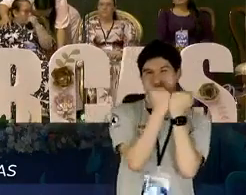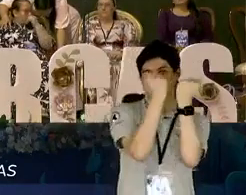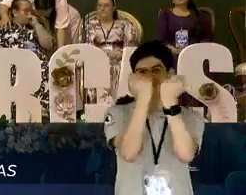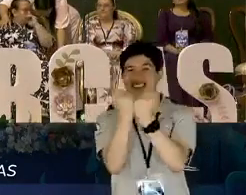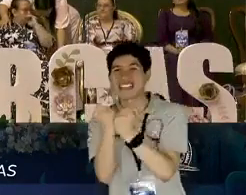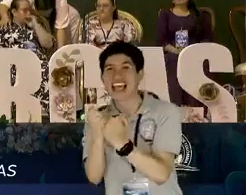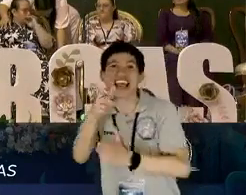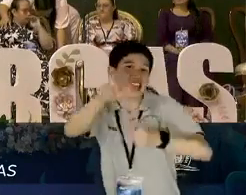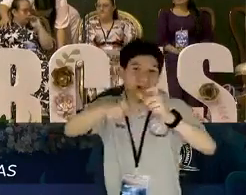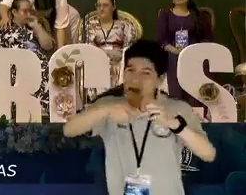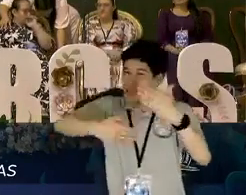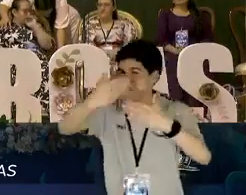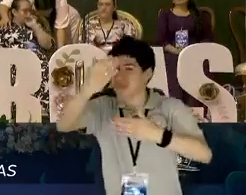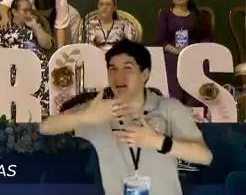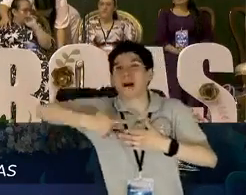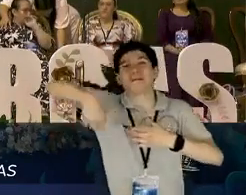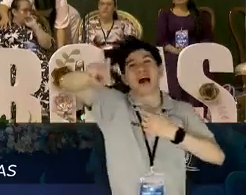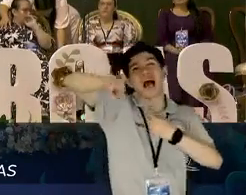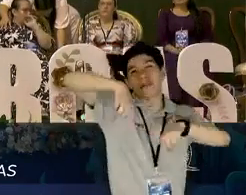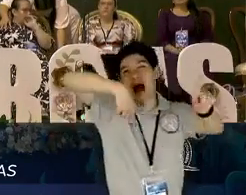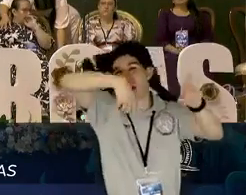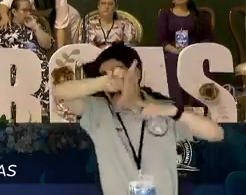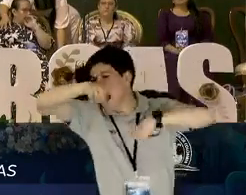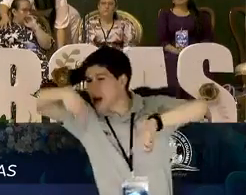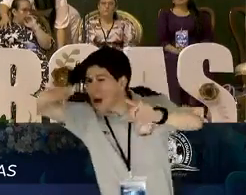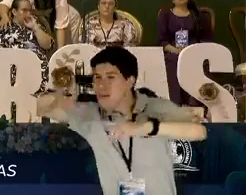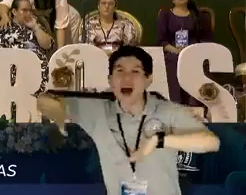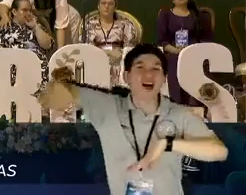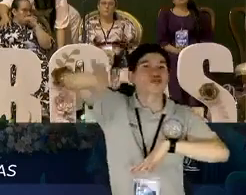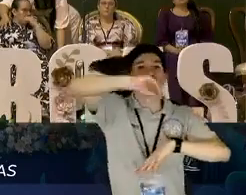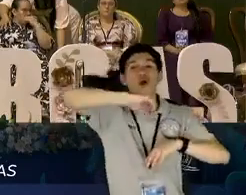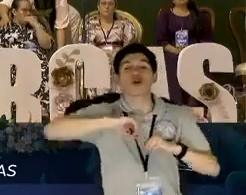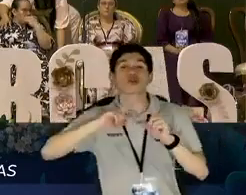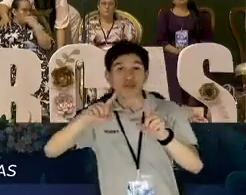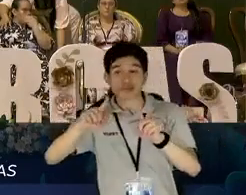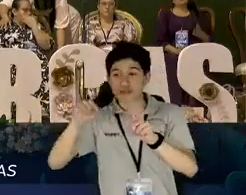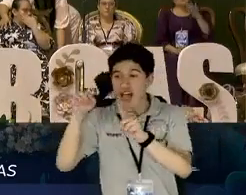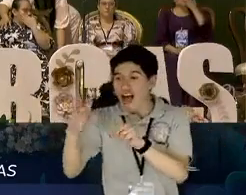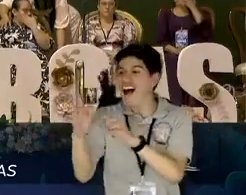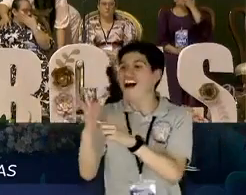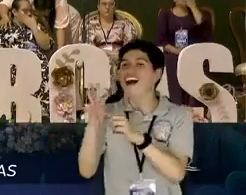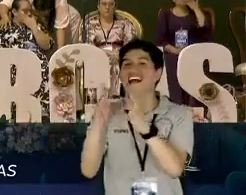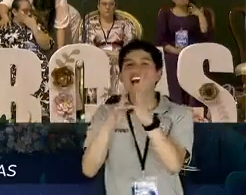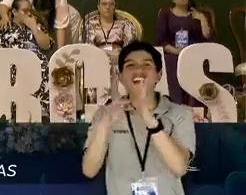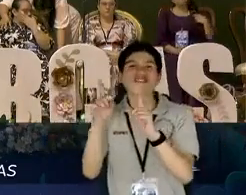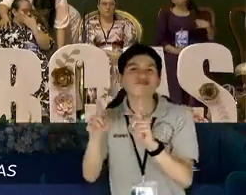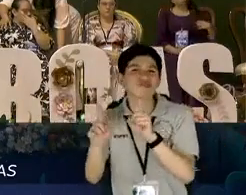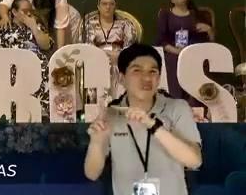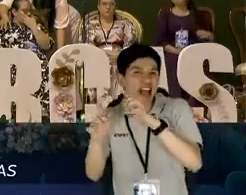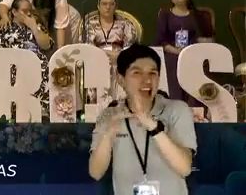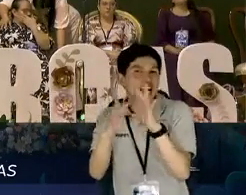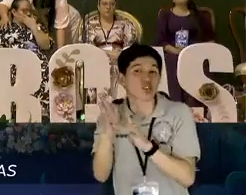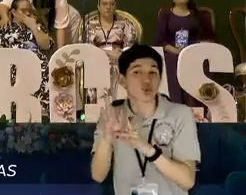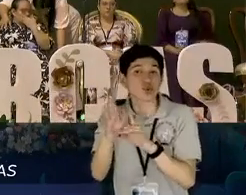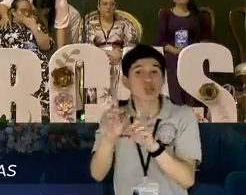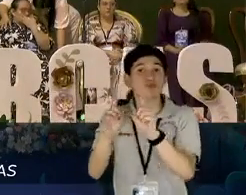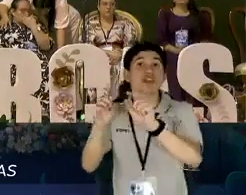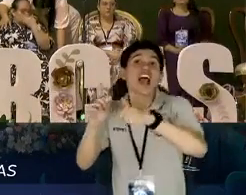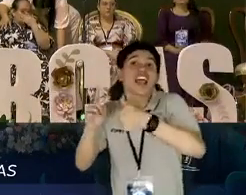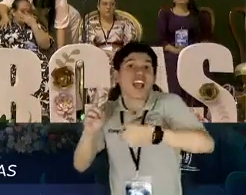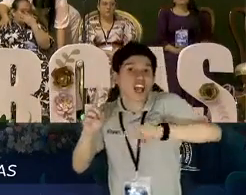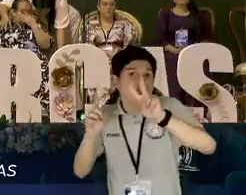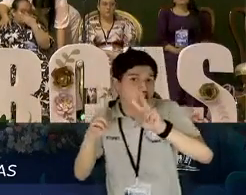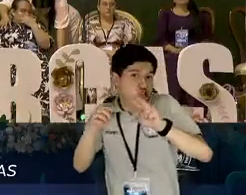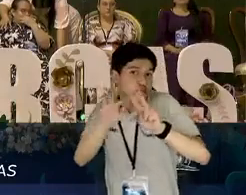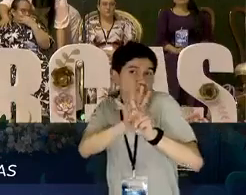este hombre, con todo el conocimiento, con la comprensión de la unidad, dice, Señor,